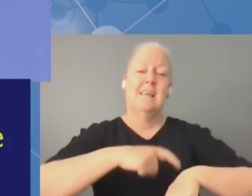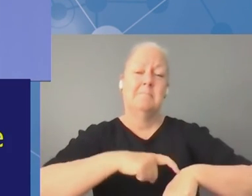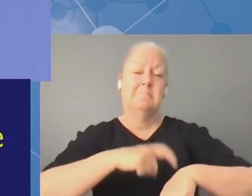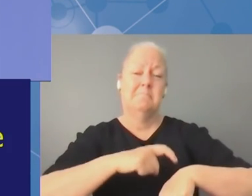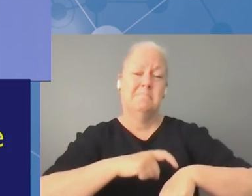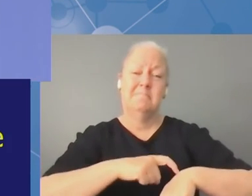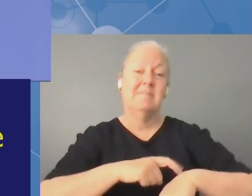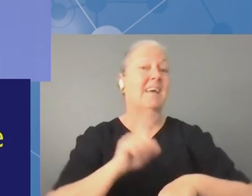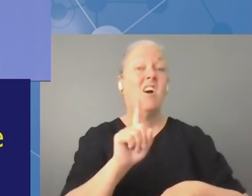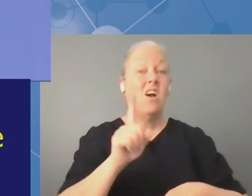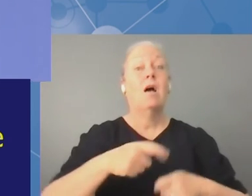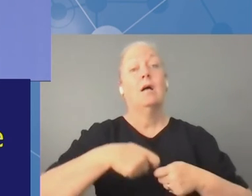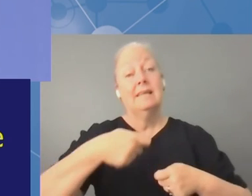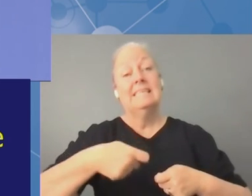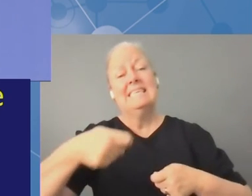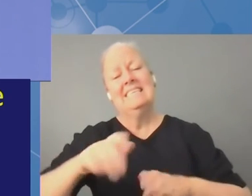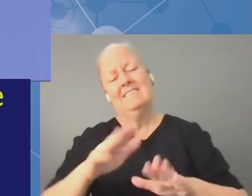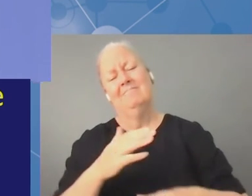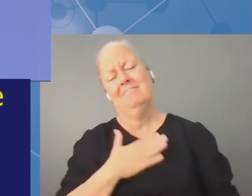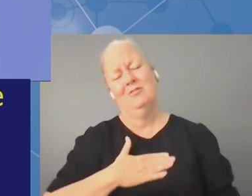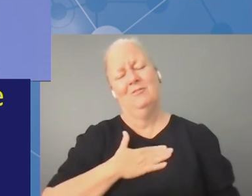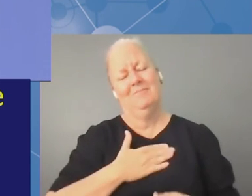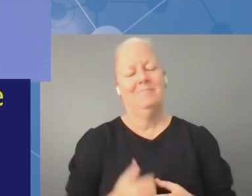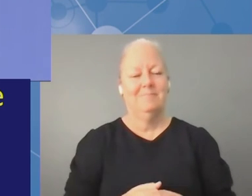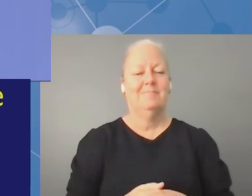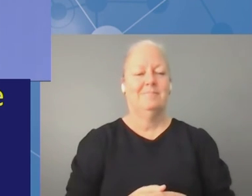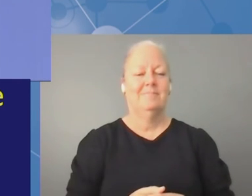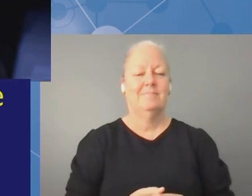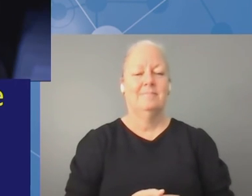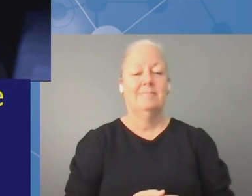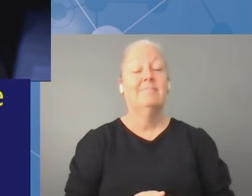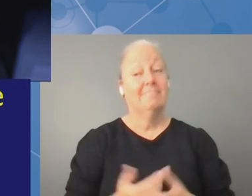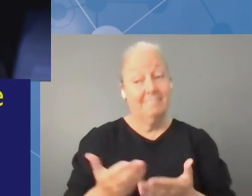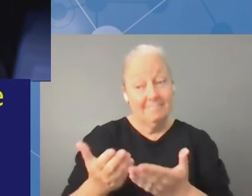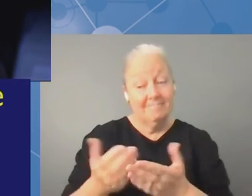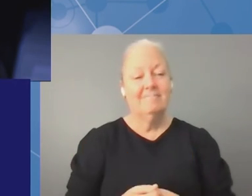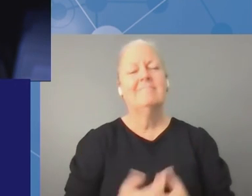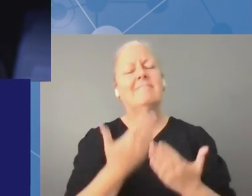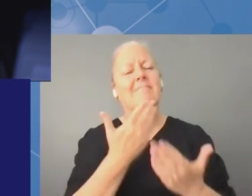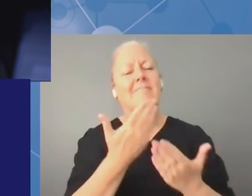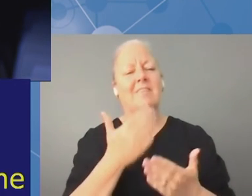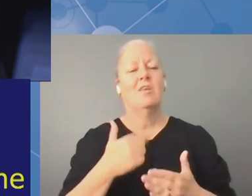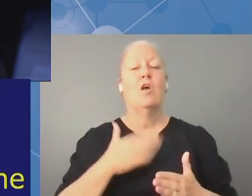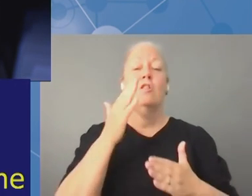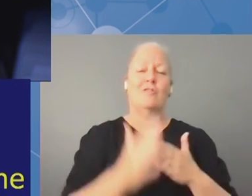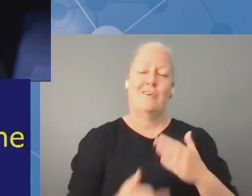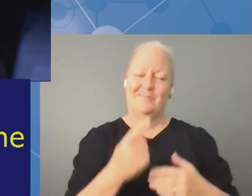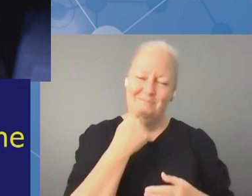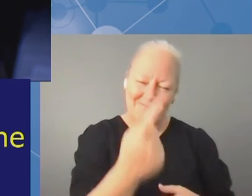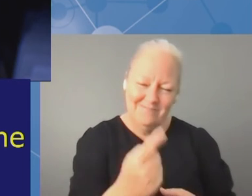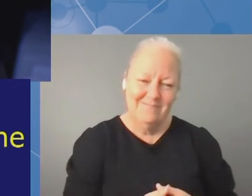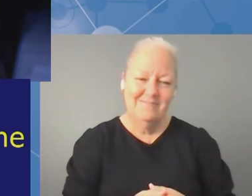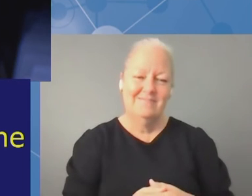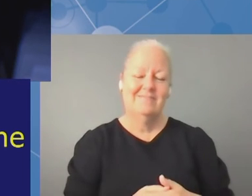han presentado obviamente podrán hablar. Tengo que ser estricto porque si no lo soy, tendríamos que quedarnos aquí